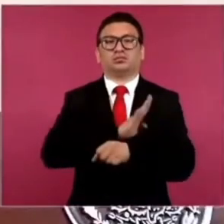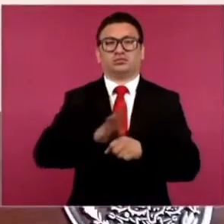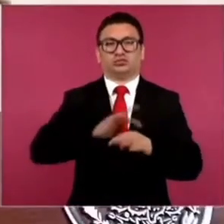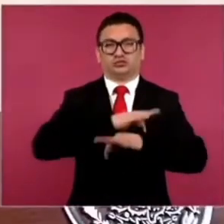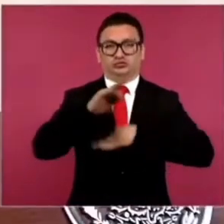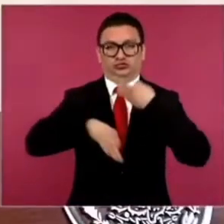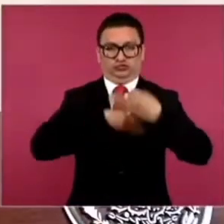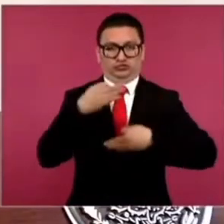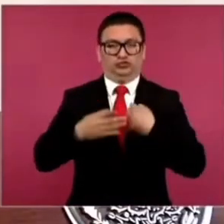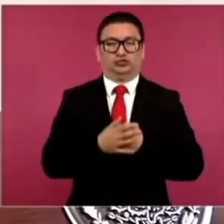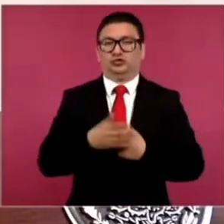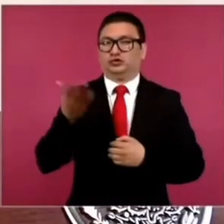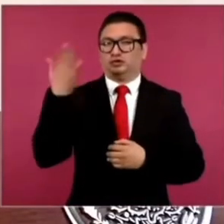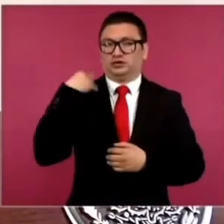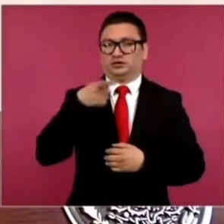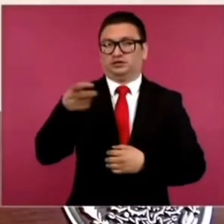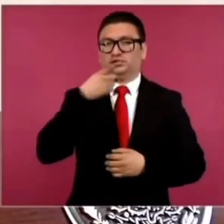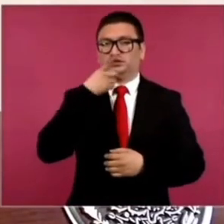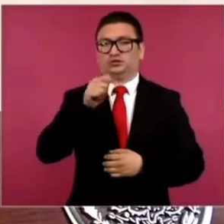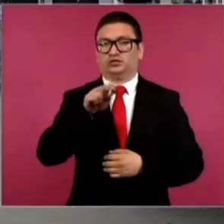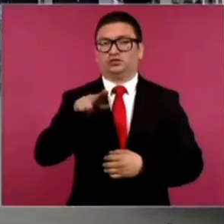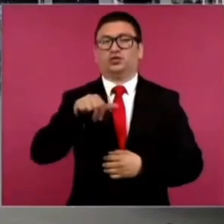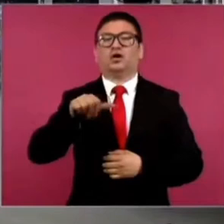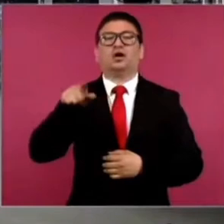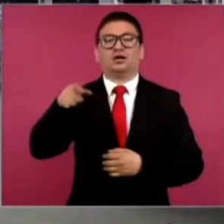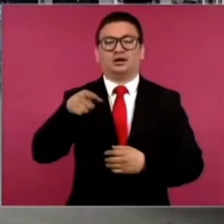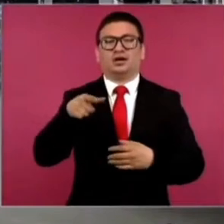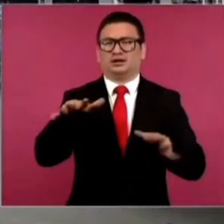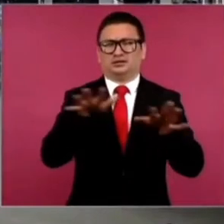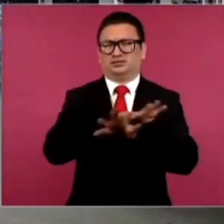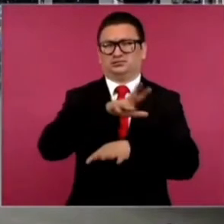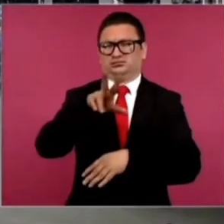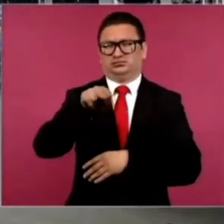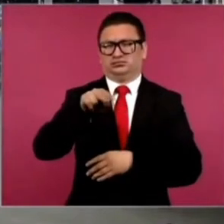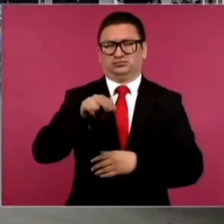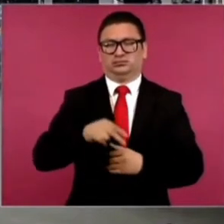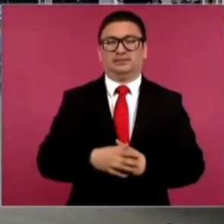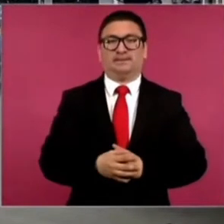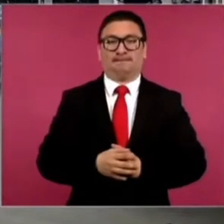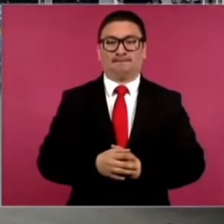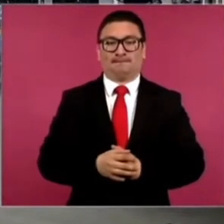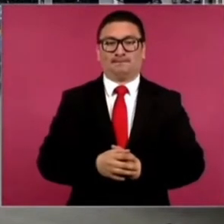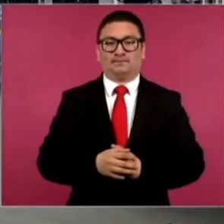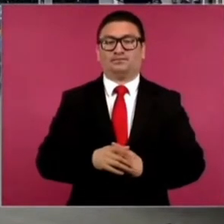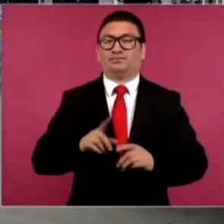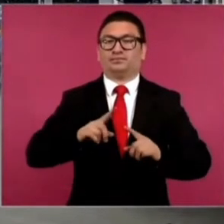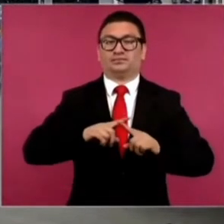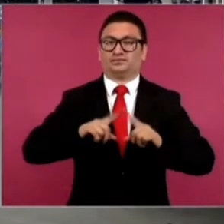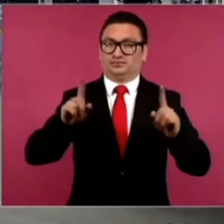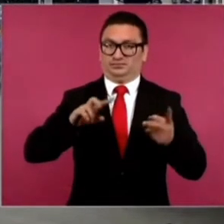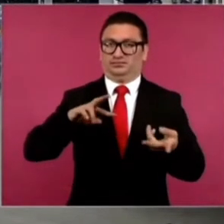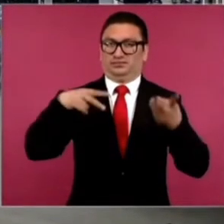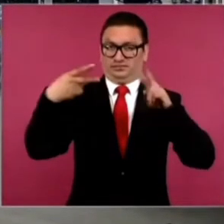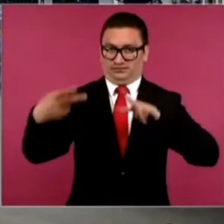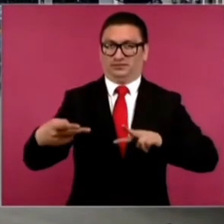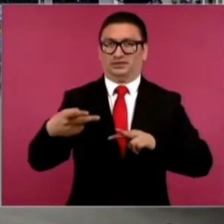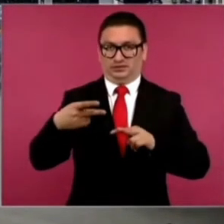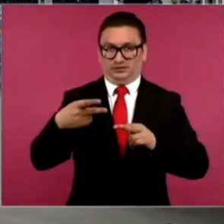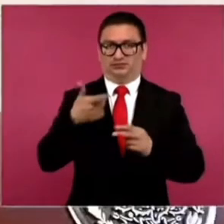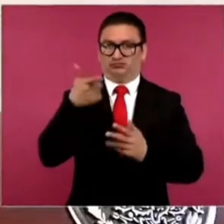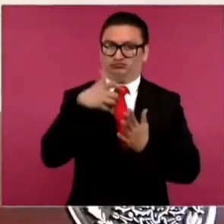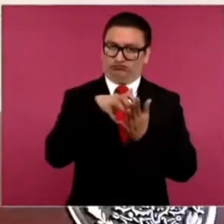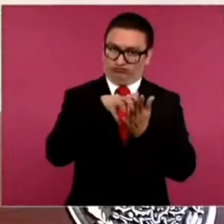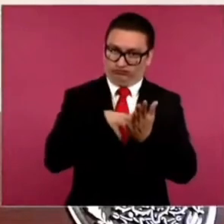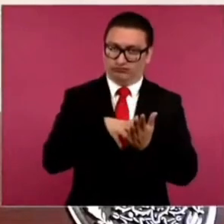todos. Y lo que decías del TUA, no cambia. Al contrario, hay un